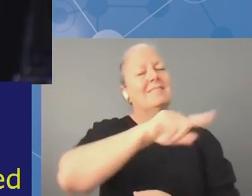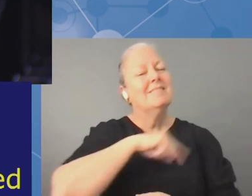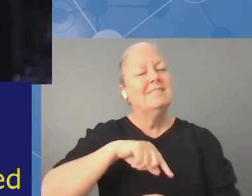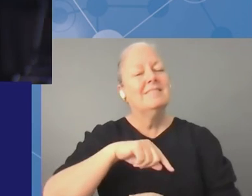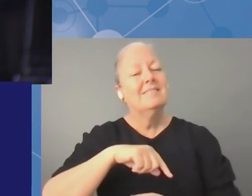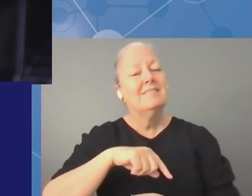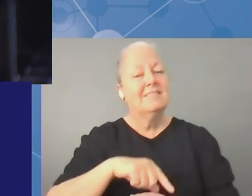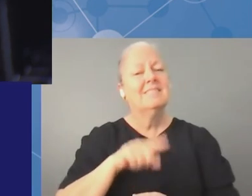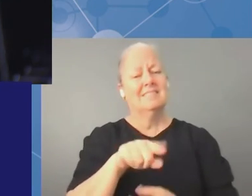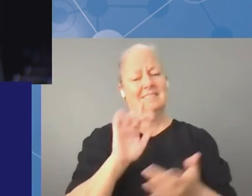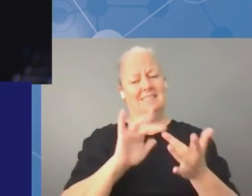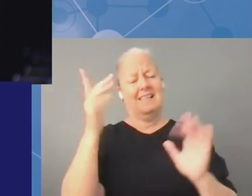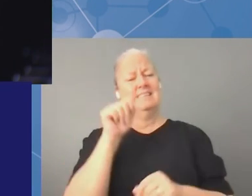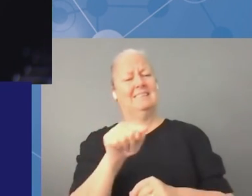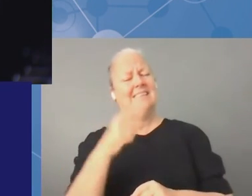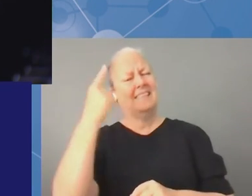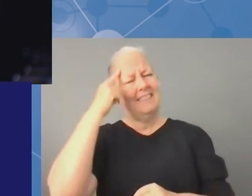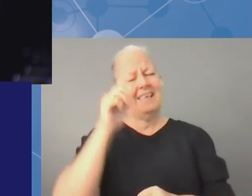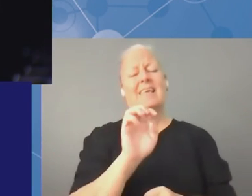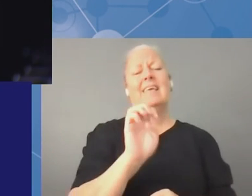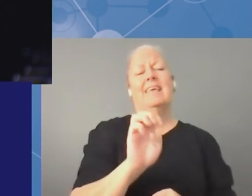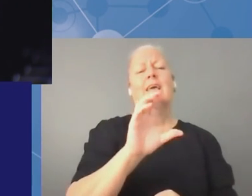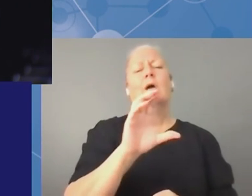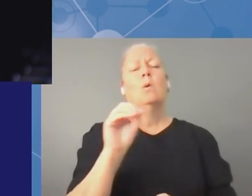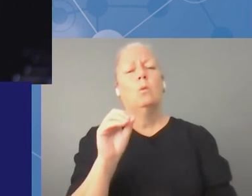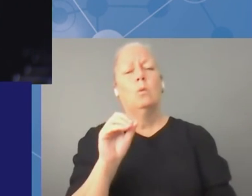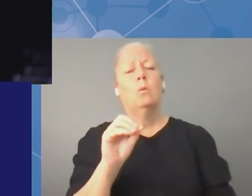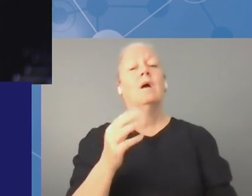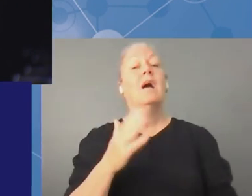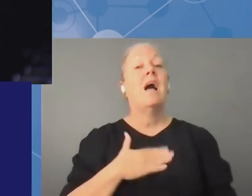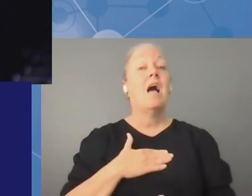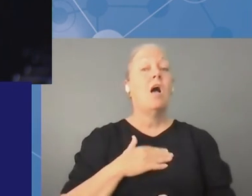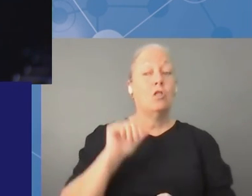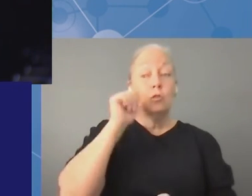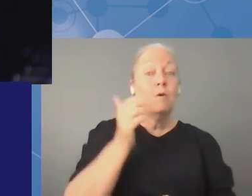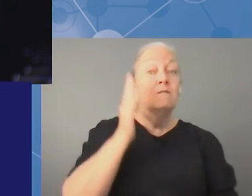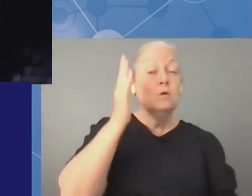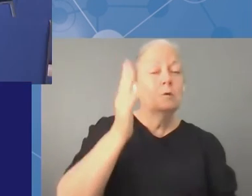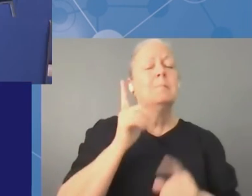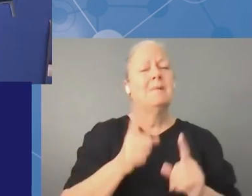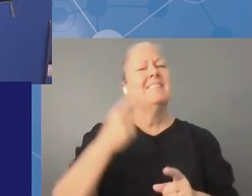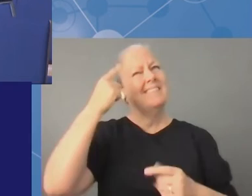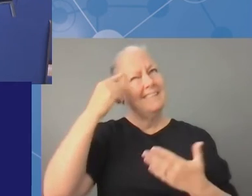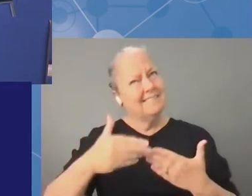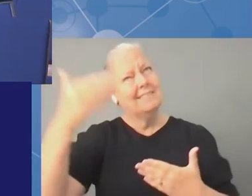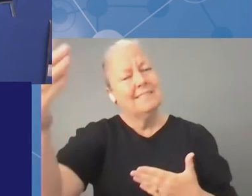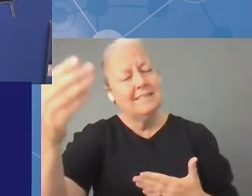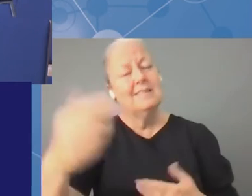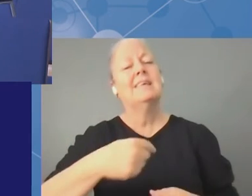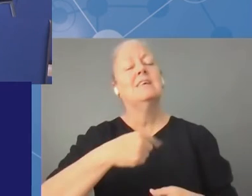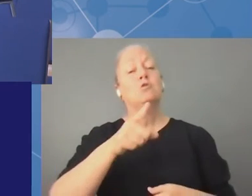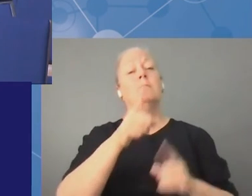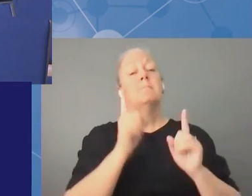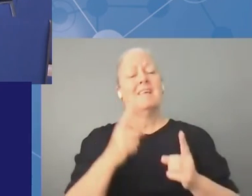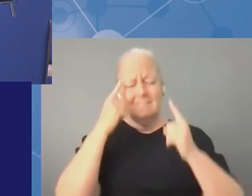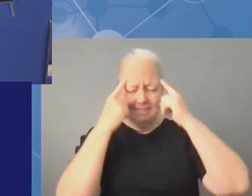los jóvenes constituyen casi la mitad de la población del mundo. Y por desgracia, nuestras opiniones no